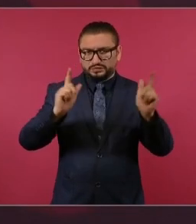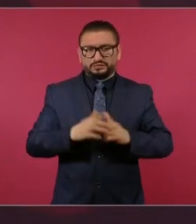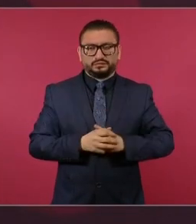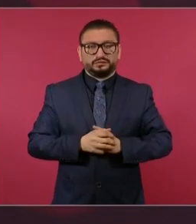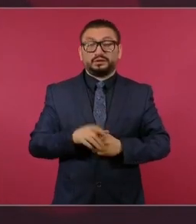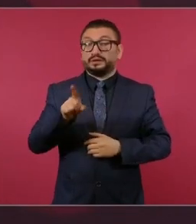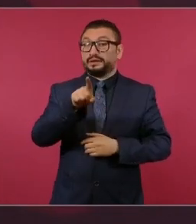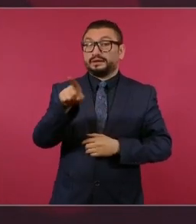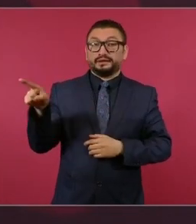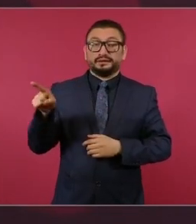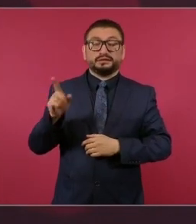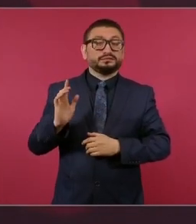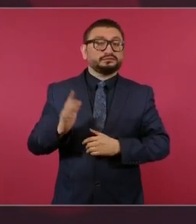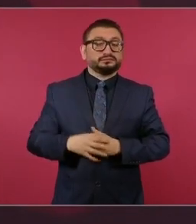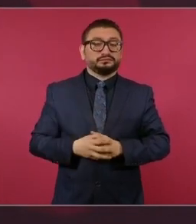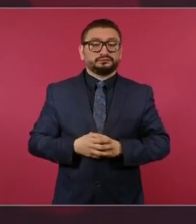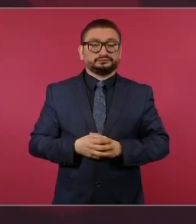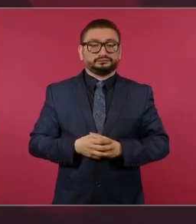Ellos